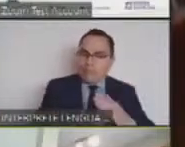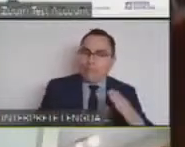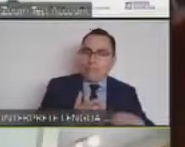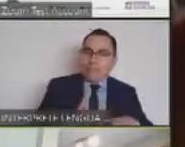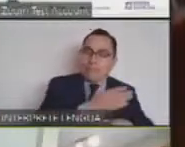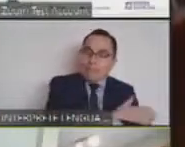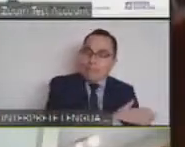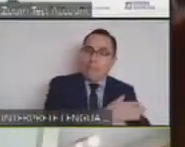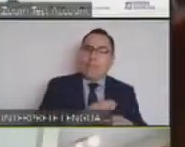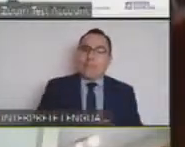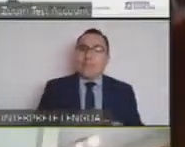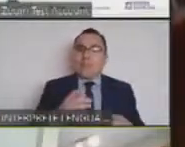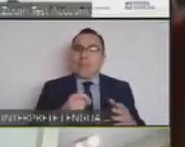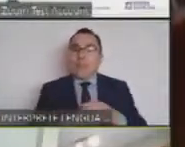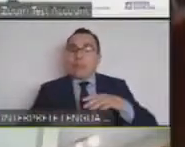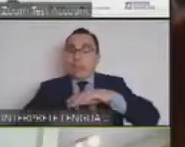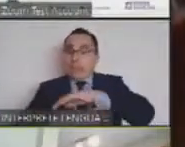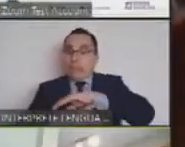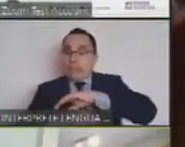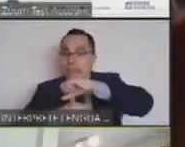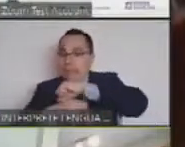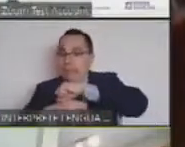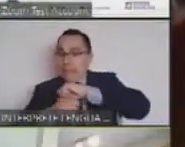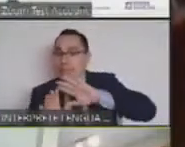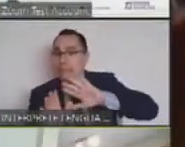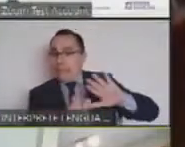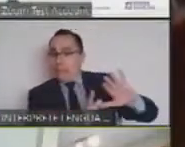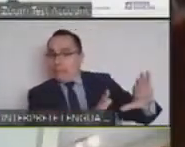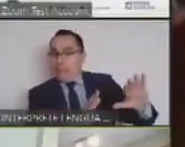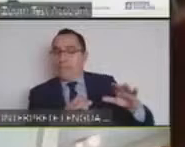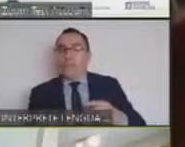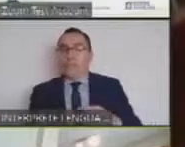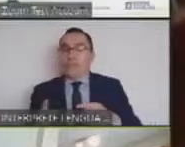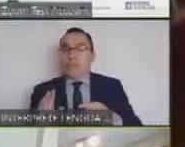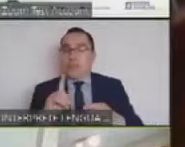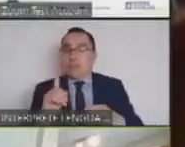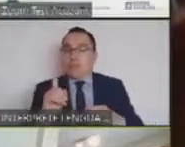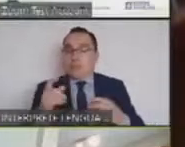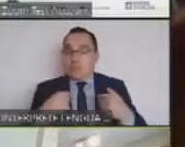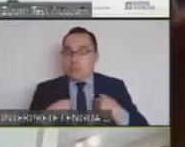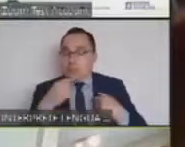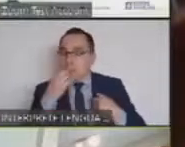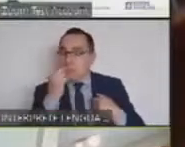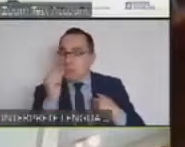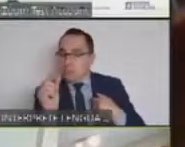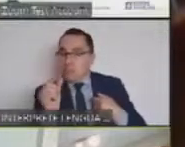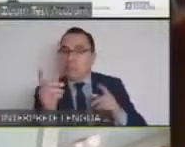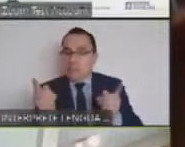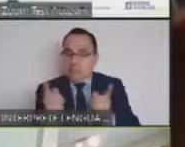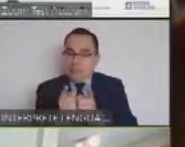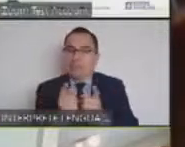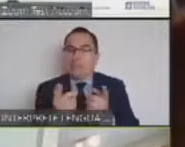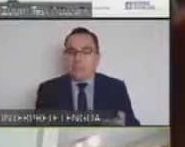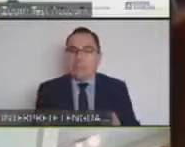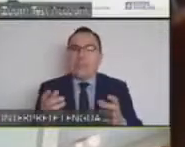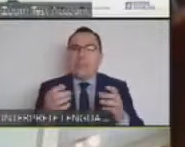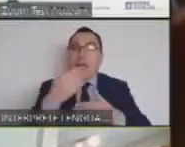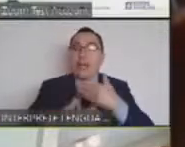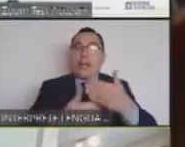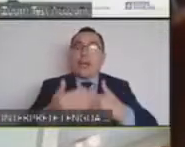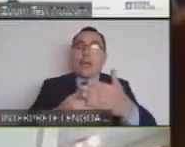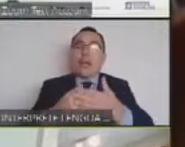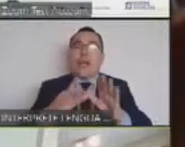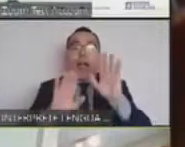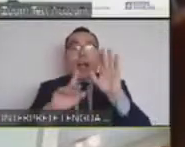la corrupción, me voy a referir también brevemente, por cierto, a algunos avances en las